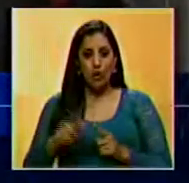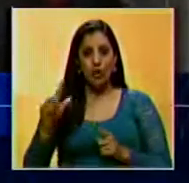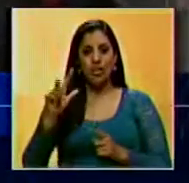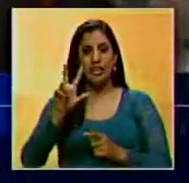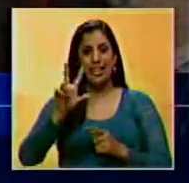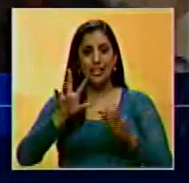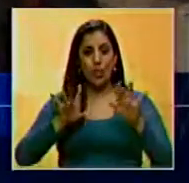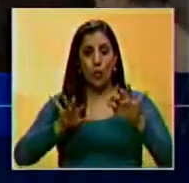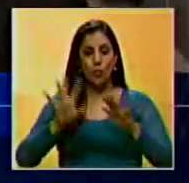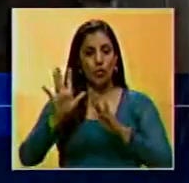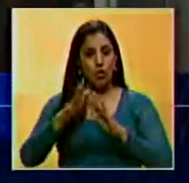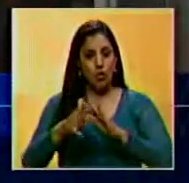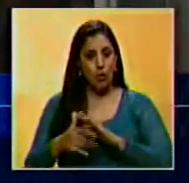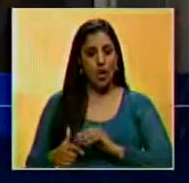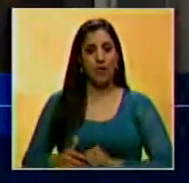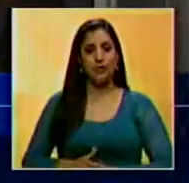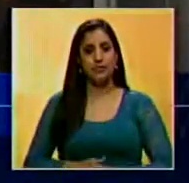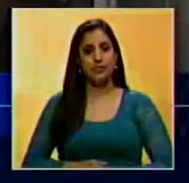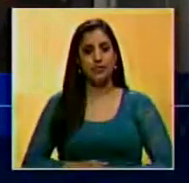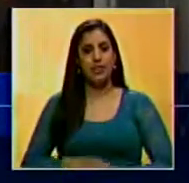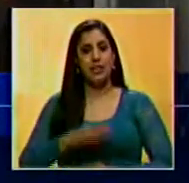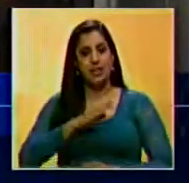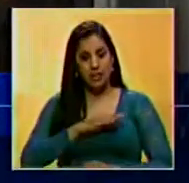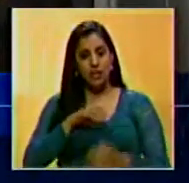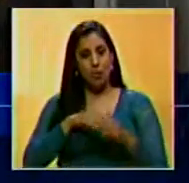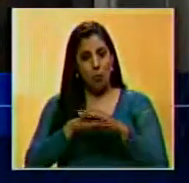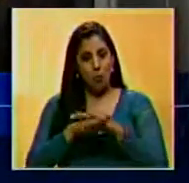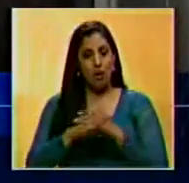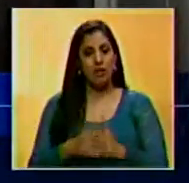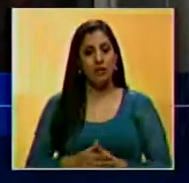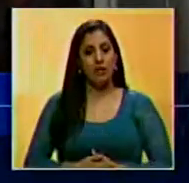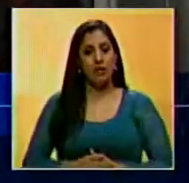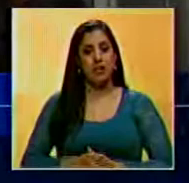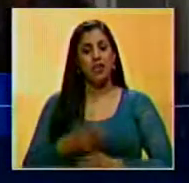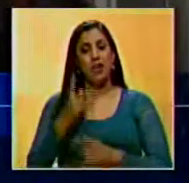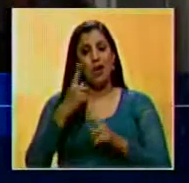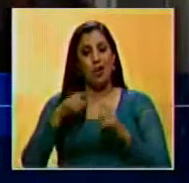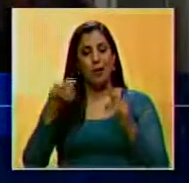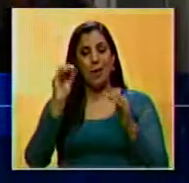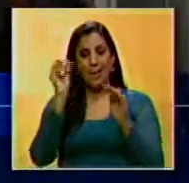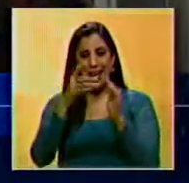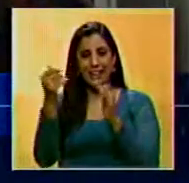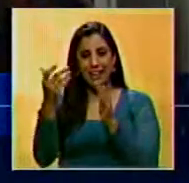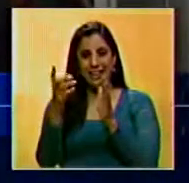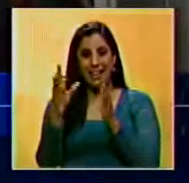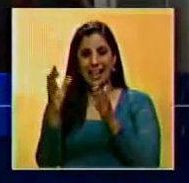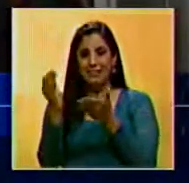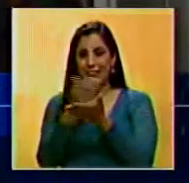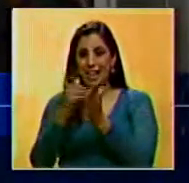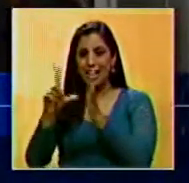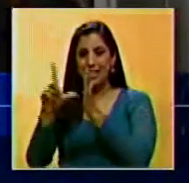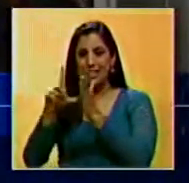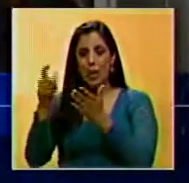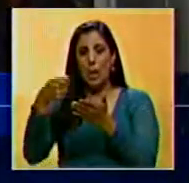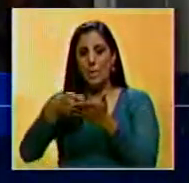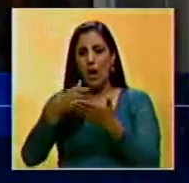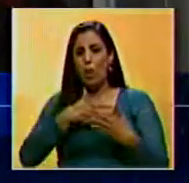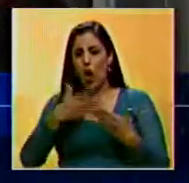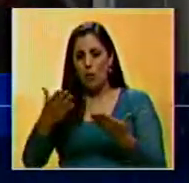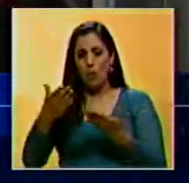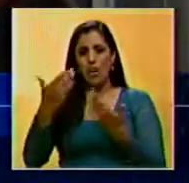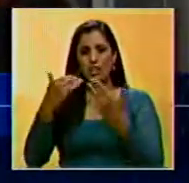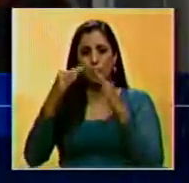las 3 computadoras que estaban ahí, la caja chica del dinero que se recoge por